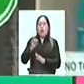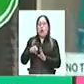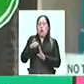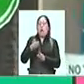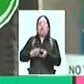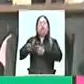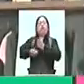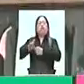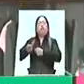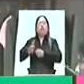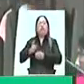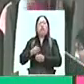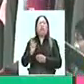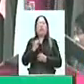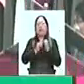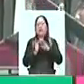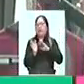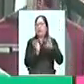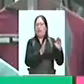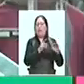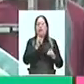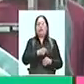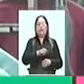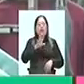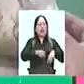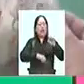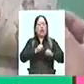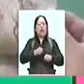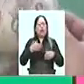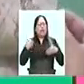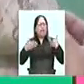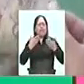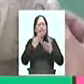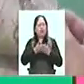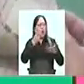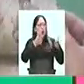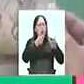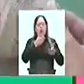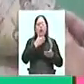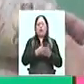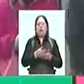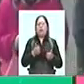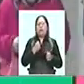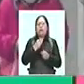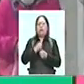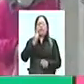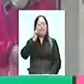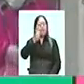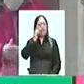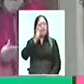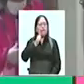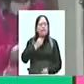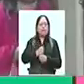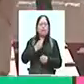Aunque hemos visto muy muy activa la aduana últimamente, felicitamos a nuestra aduana nacional por la cantidad que prácticamente día a día